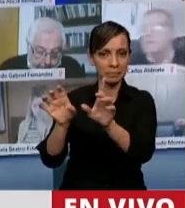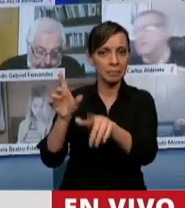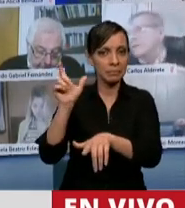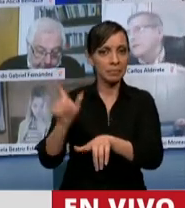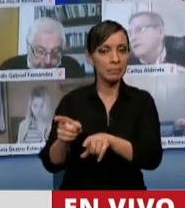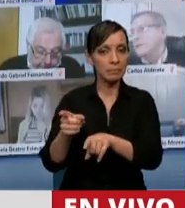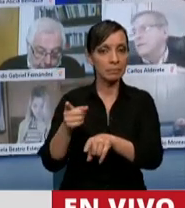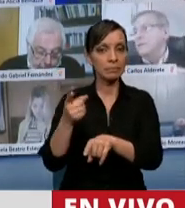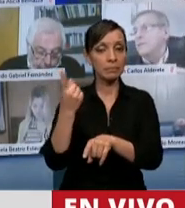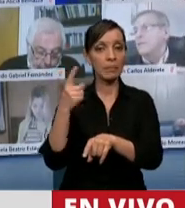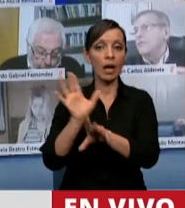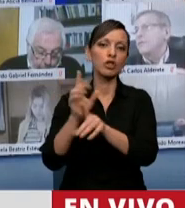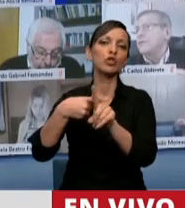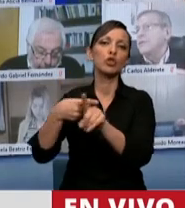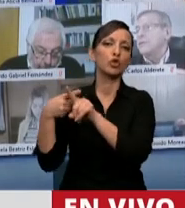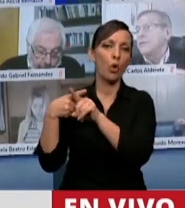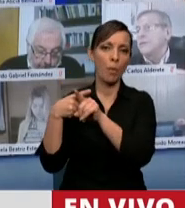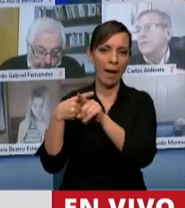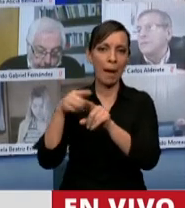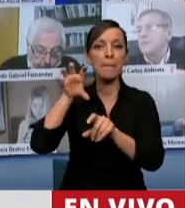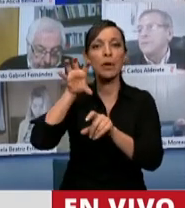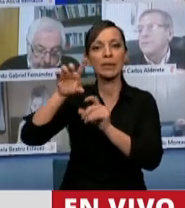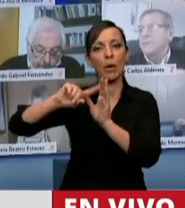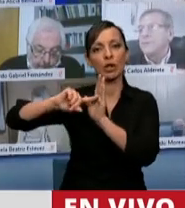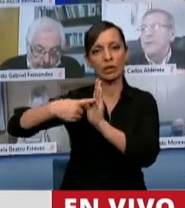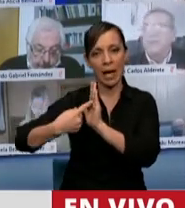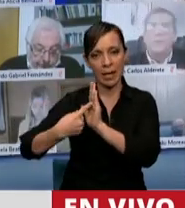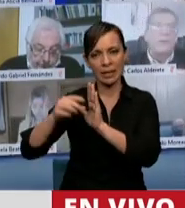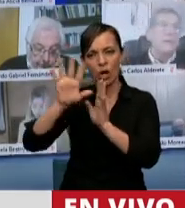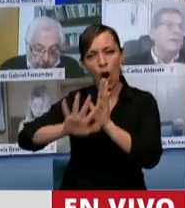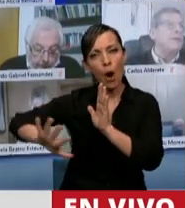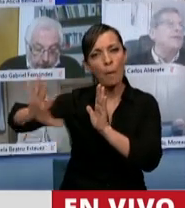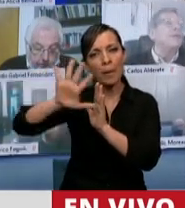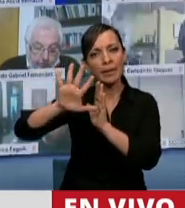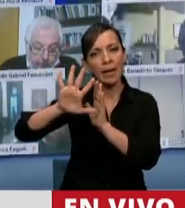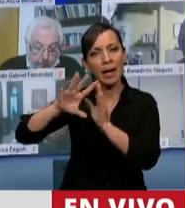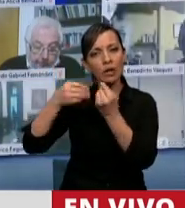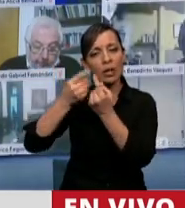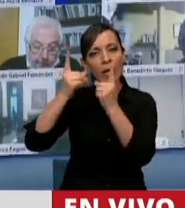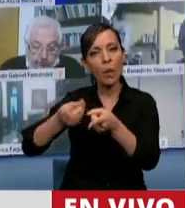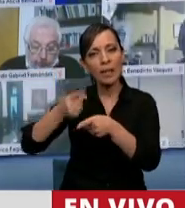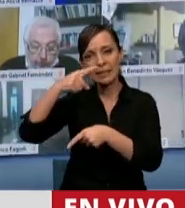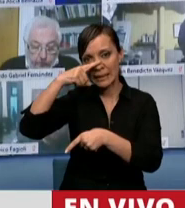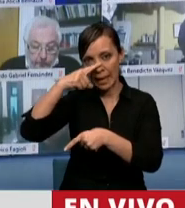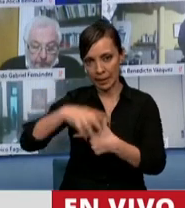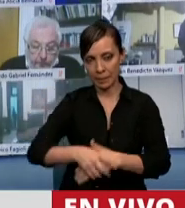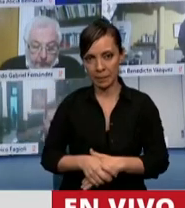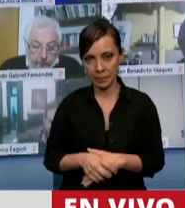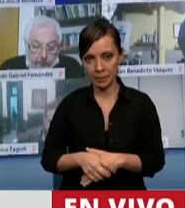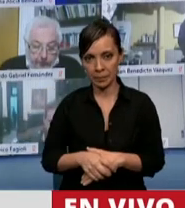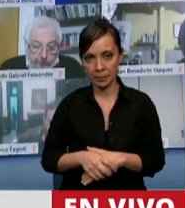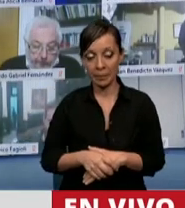cuando nos junta toda la población de la provincia de buenos aires le da a 7 en el distrito